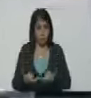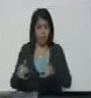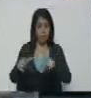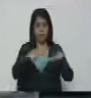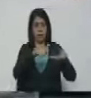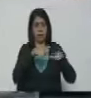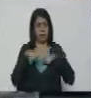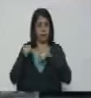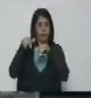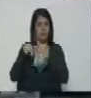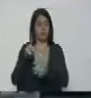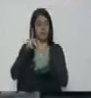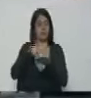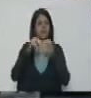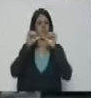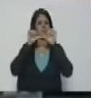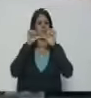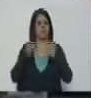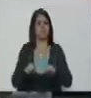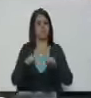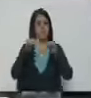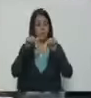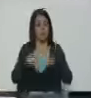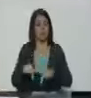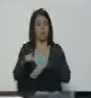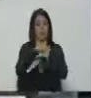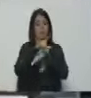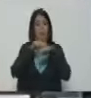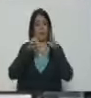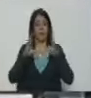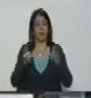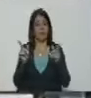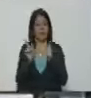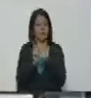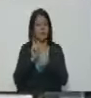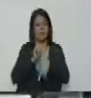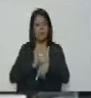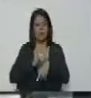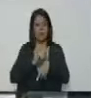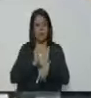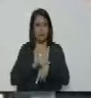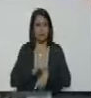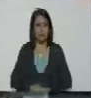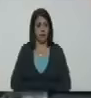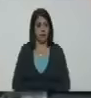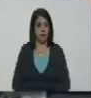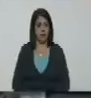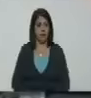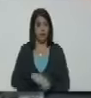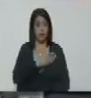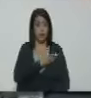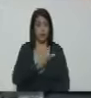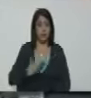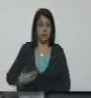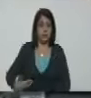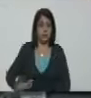recinto instalaron un gobierno provisorio, que ese